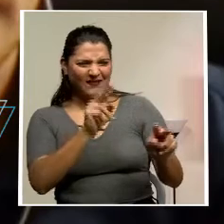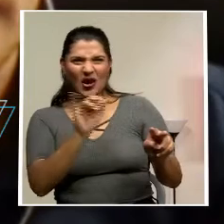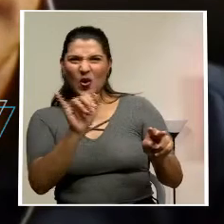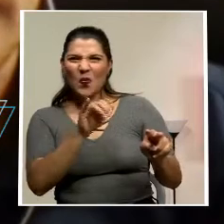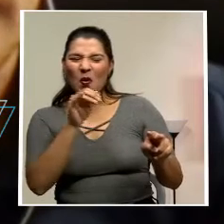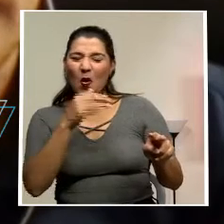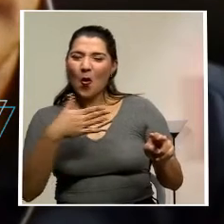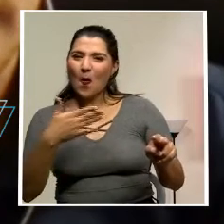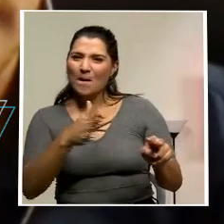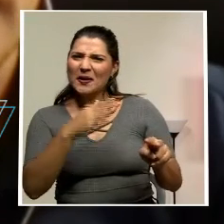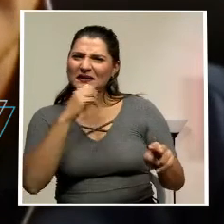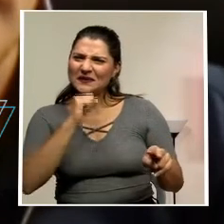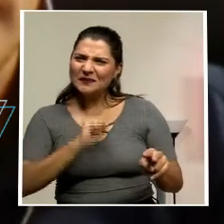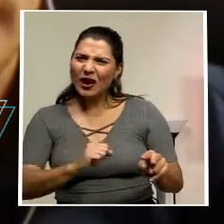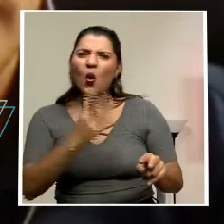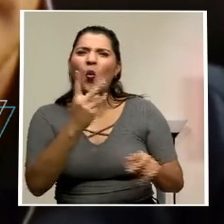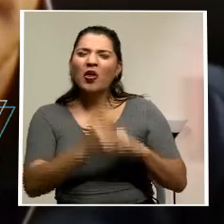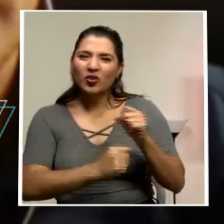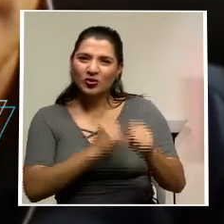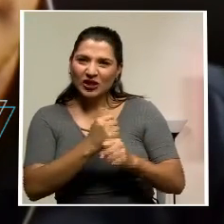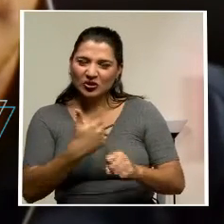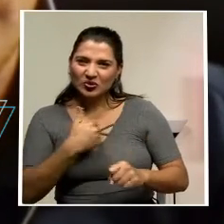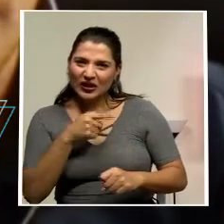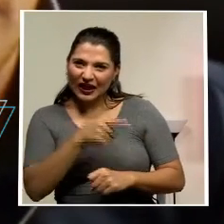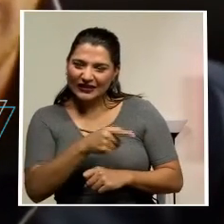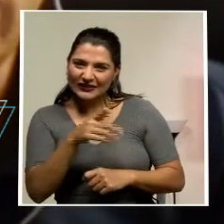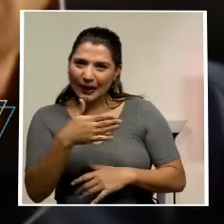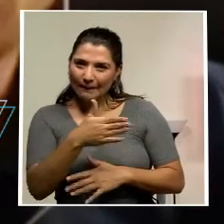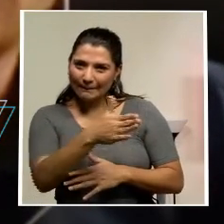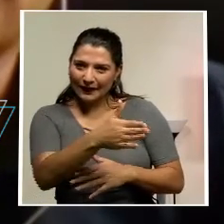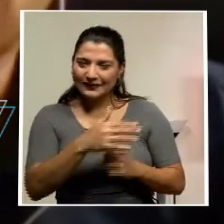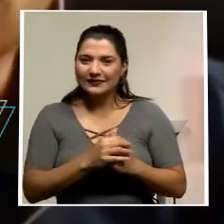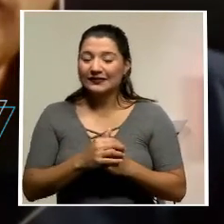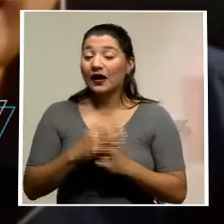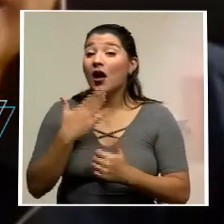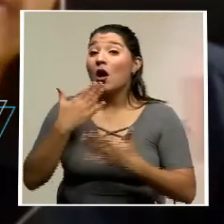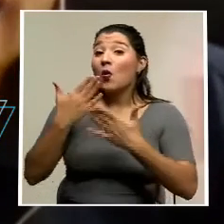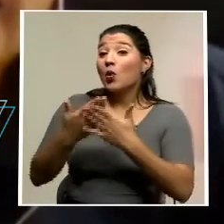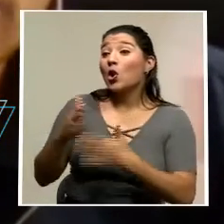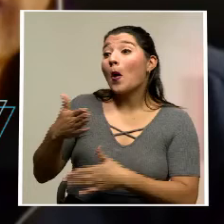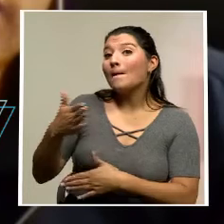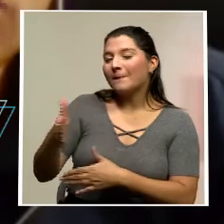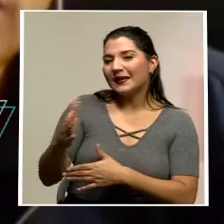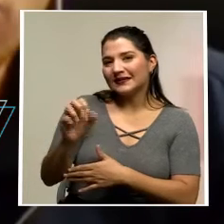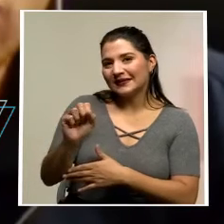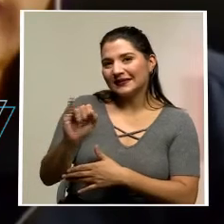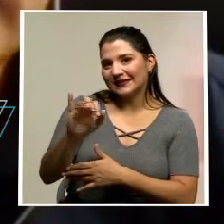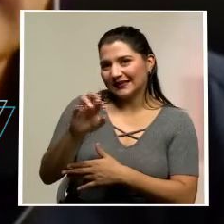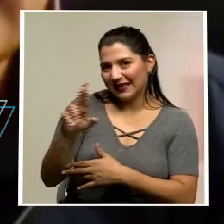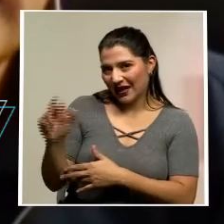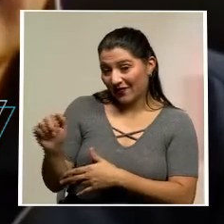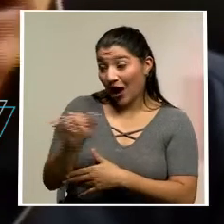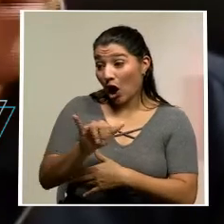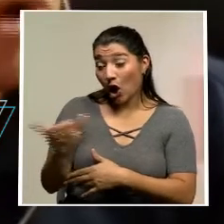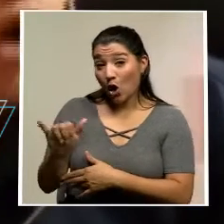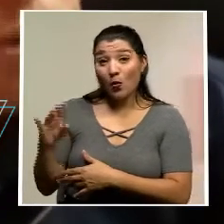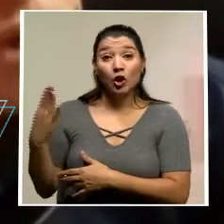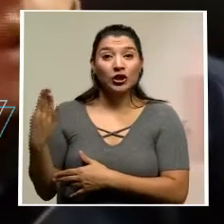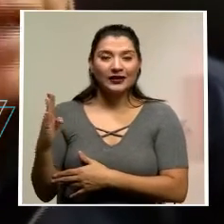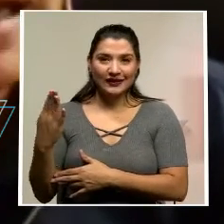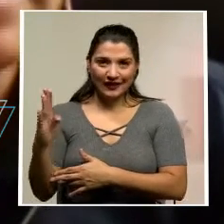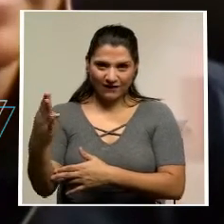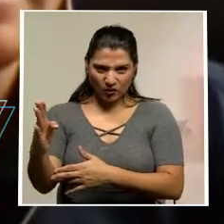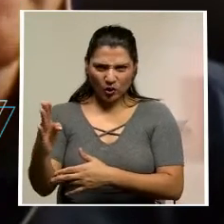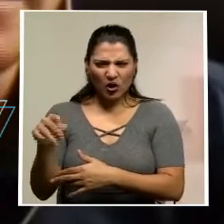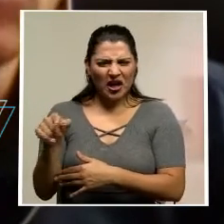¿Qué antigüedad tiene esta especie? Bueno, los peces sierra, al igual que los tiburones, como grupo